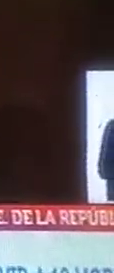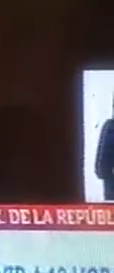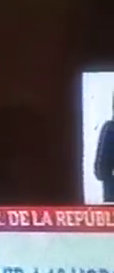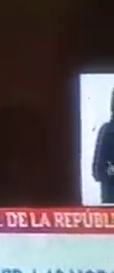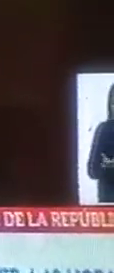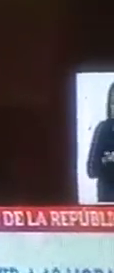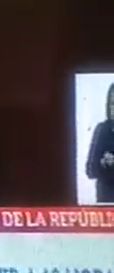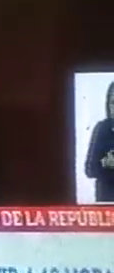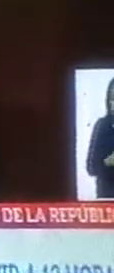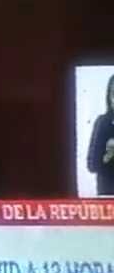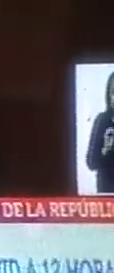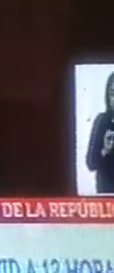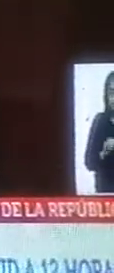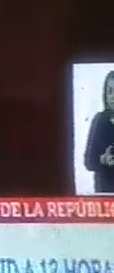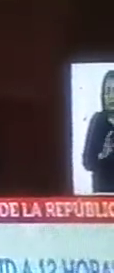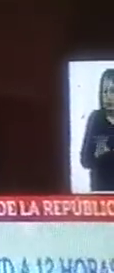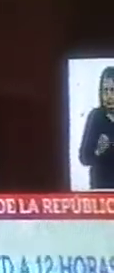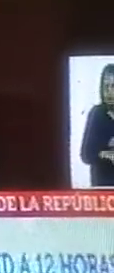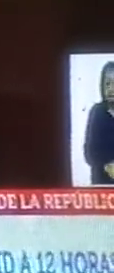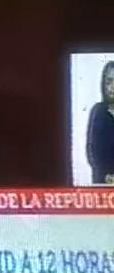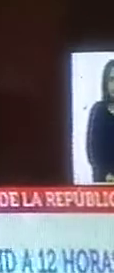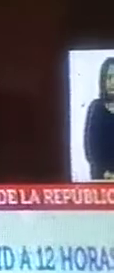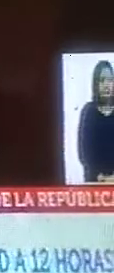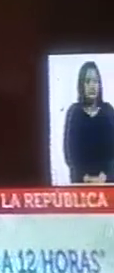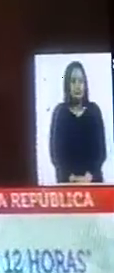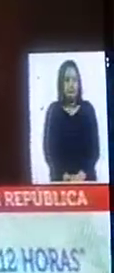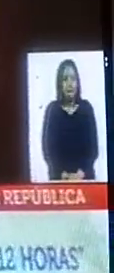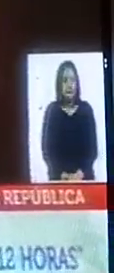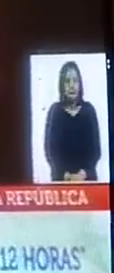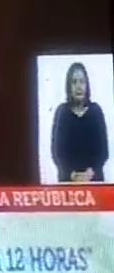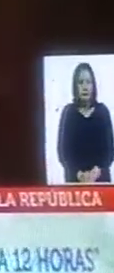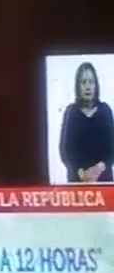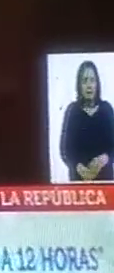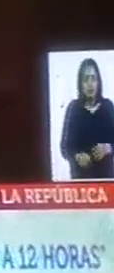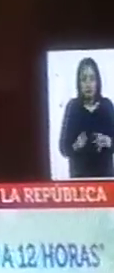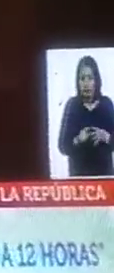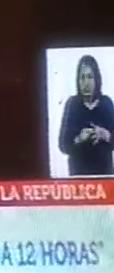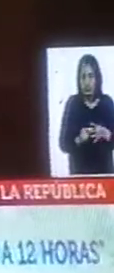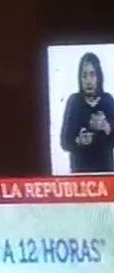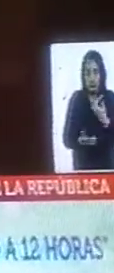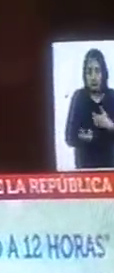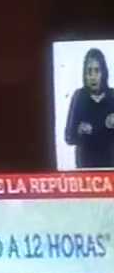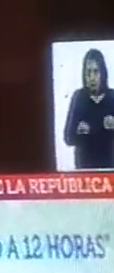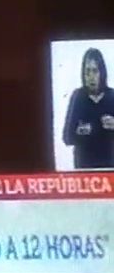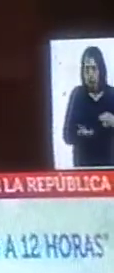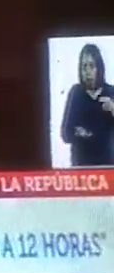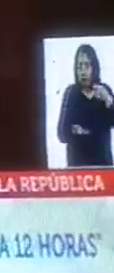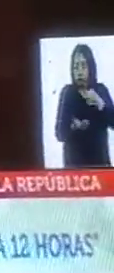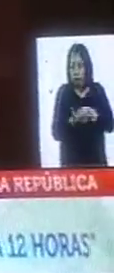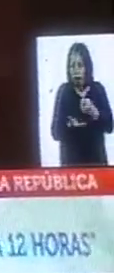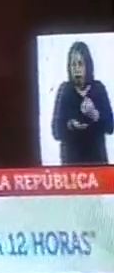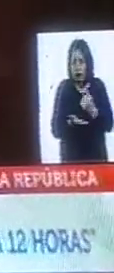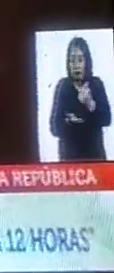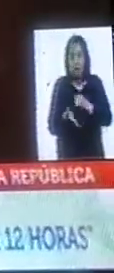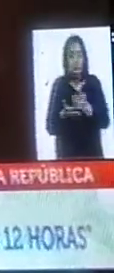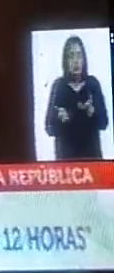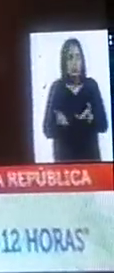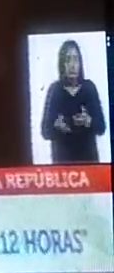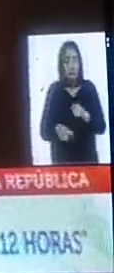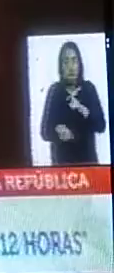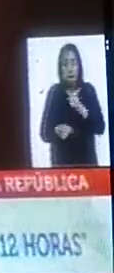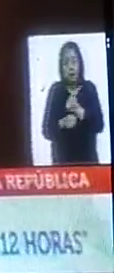implementará las siguientes medidas golpe de inversión pública y generación de empleo temporal